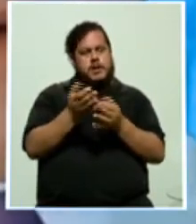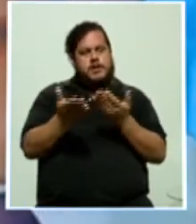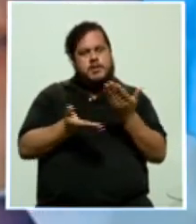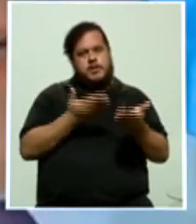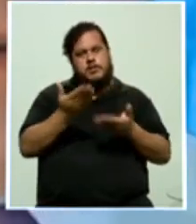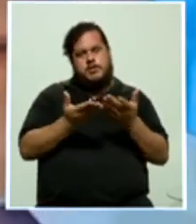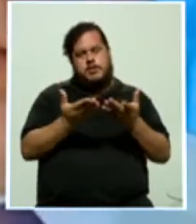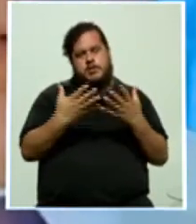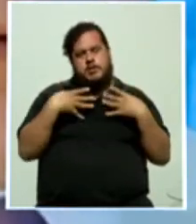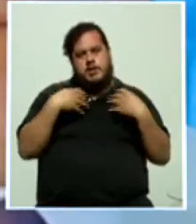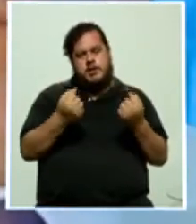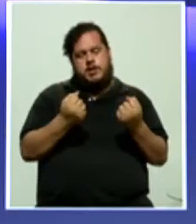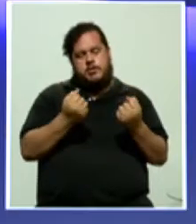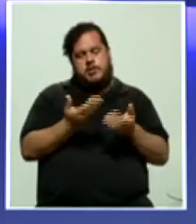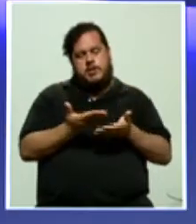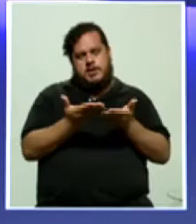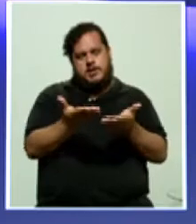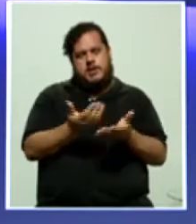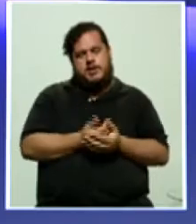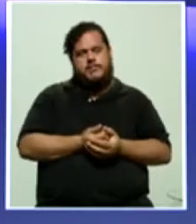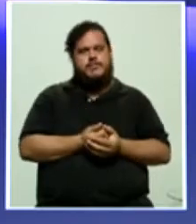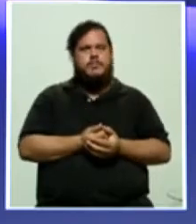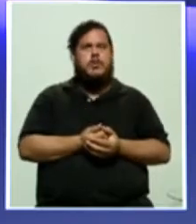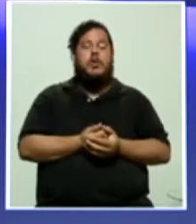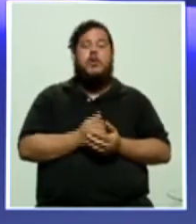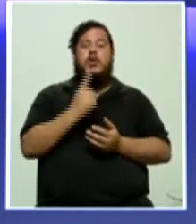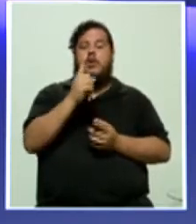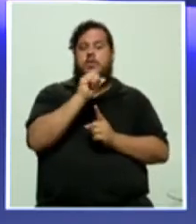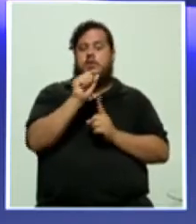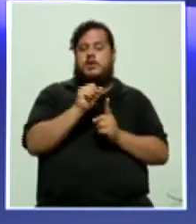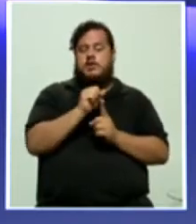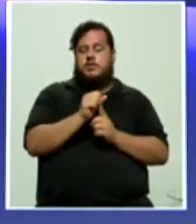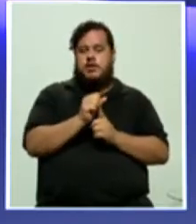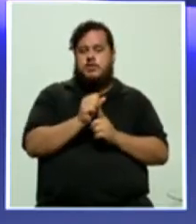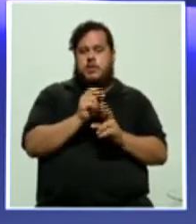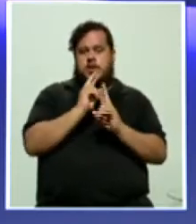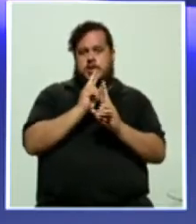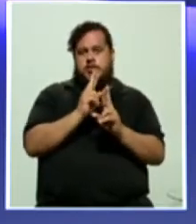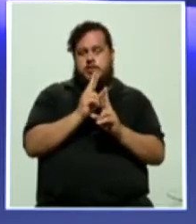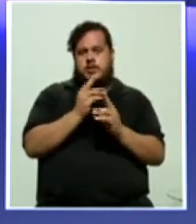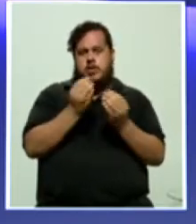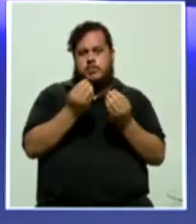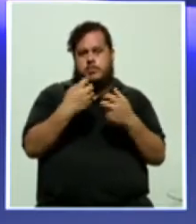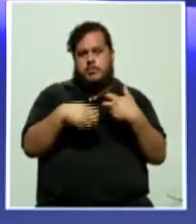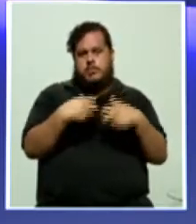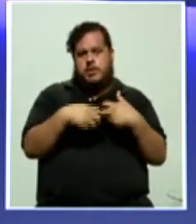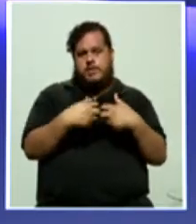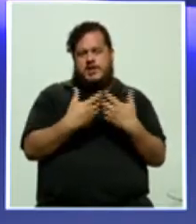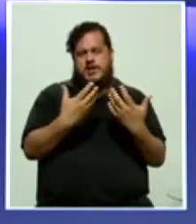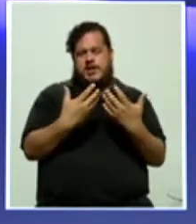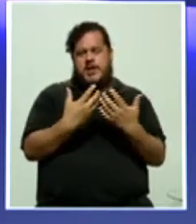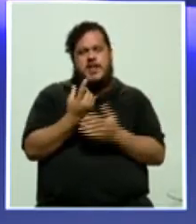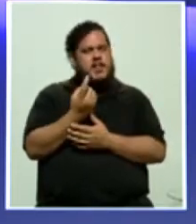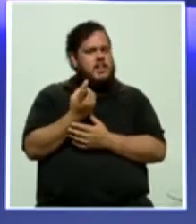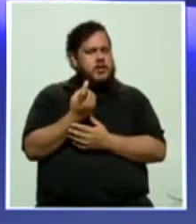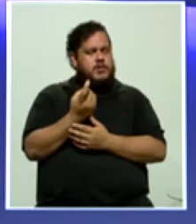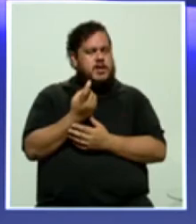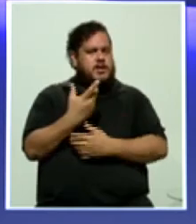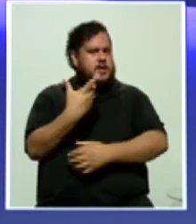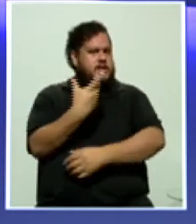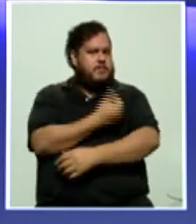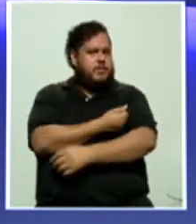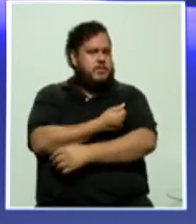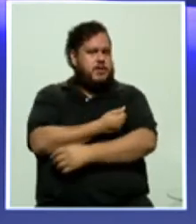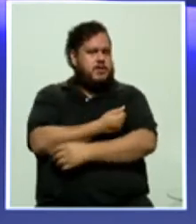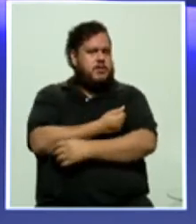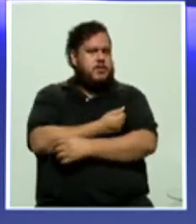salud que se entreguen en el futuro. Jorge, un elemento que ha resultado muy polémico es la ausencia de vacunación